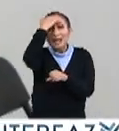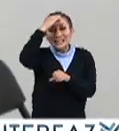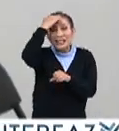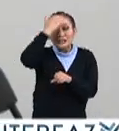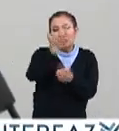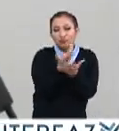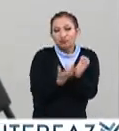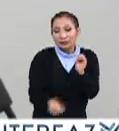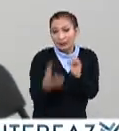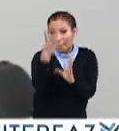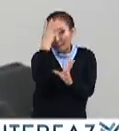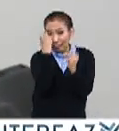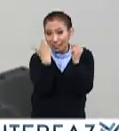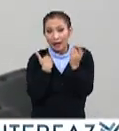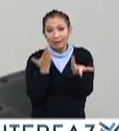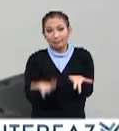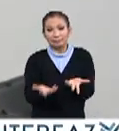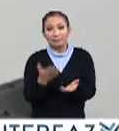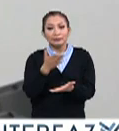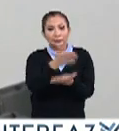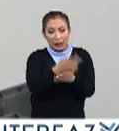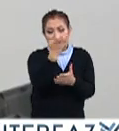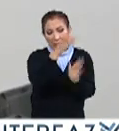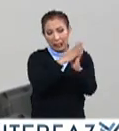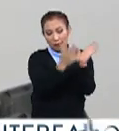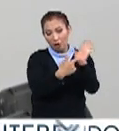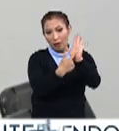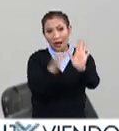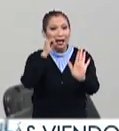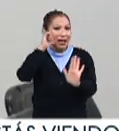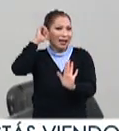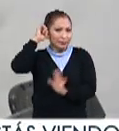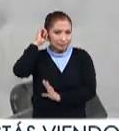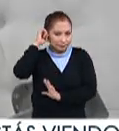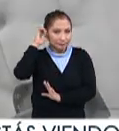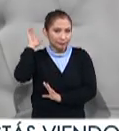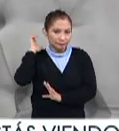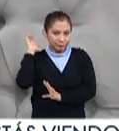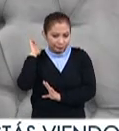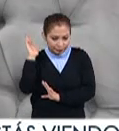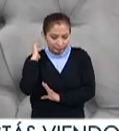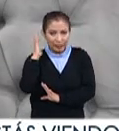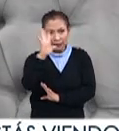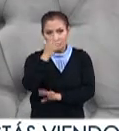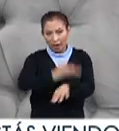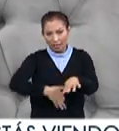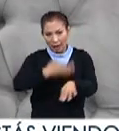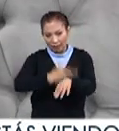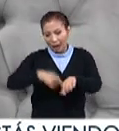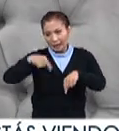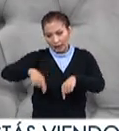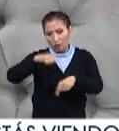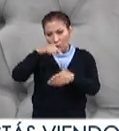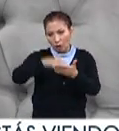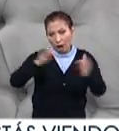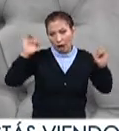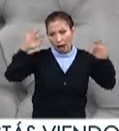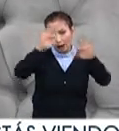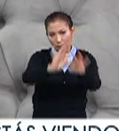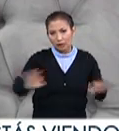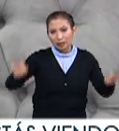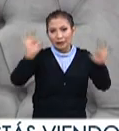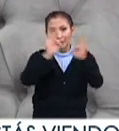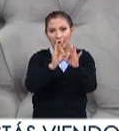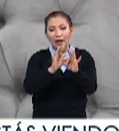experiencias, competencias y aprendizajes en tensión. Es un libro que se presentó ayer martes a las 5 de la tarde en este